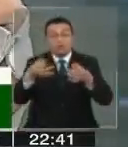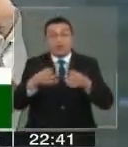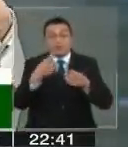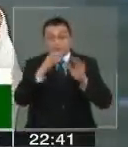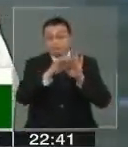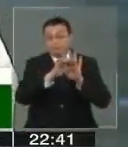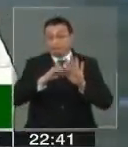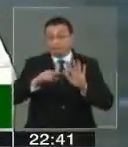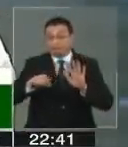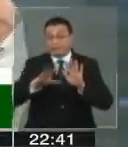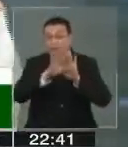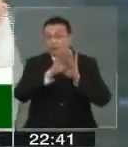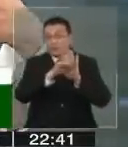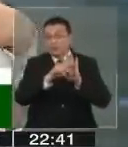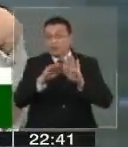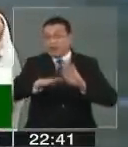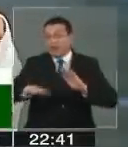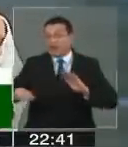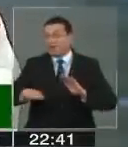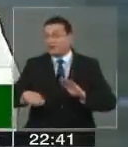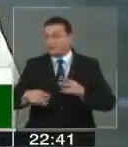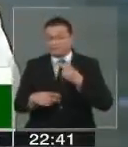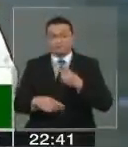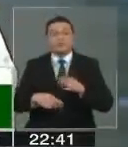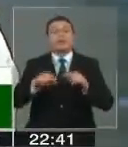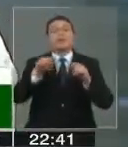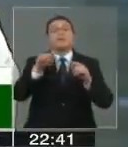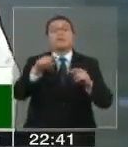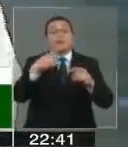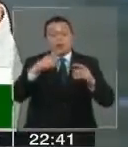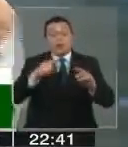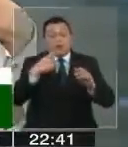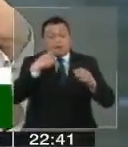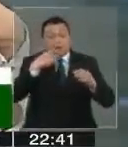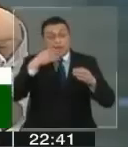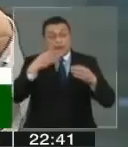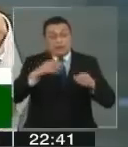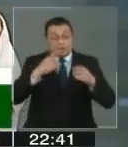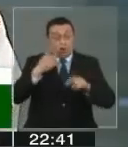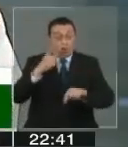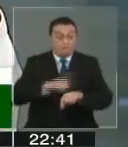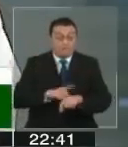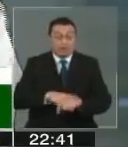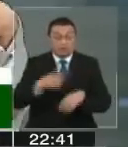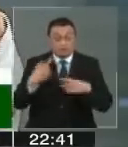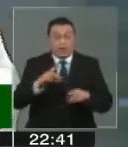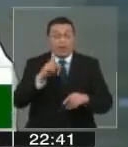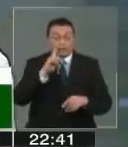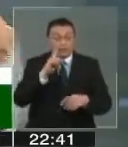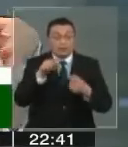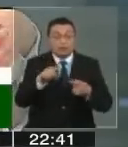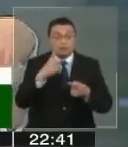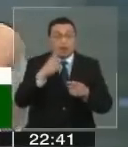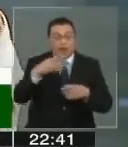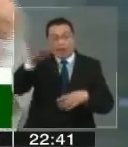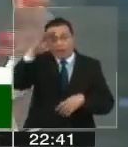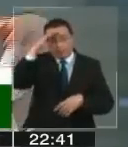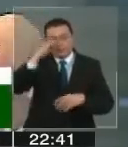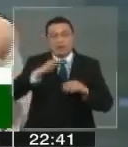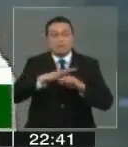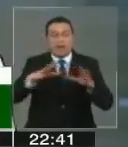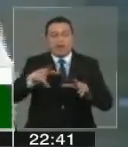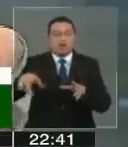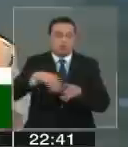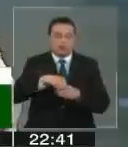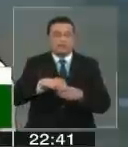que estamos en debe, porque en realidad estamos ya en un minuto que tenemos que tener experiencias más inclusivas a nivel de